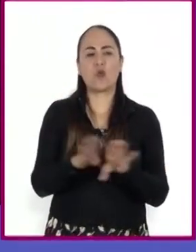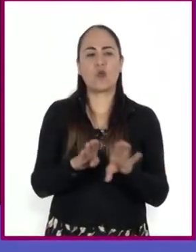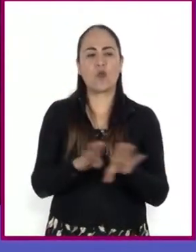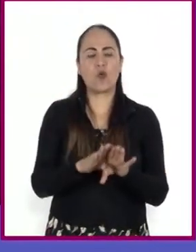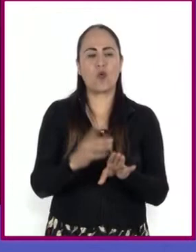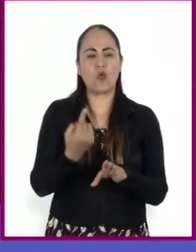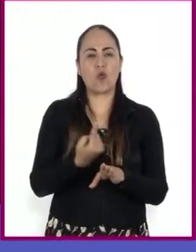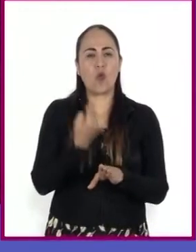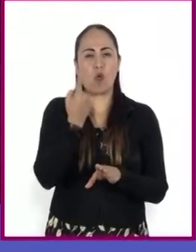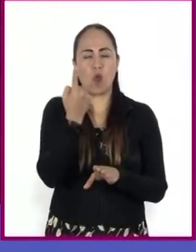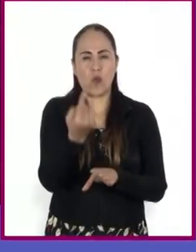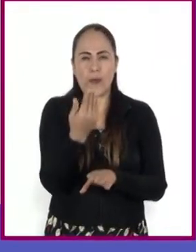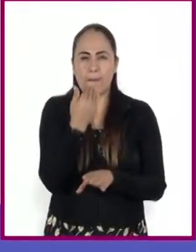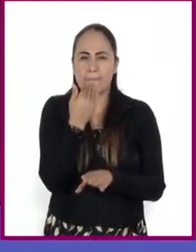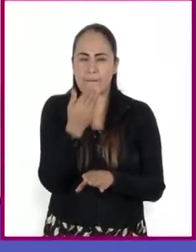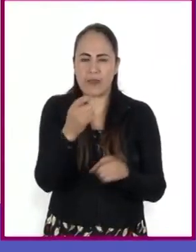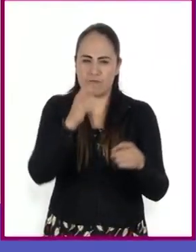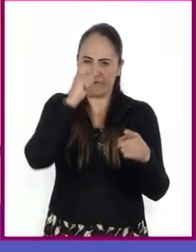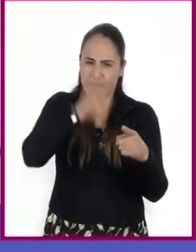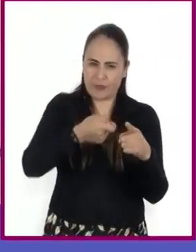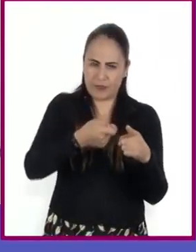una definición funcional.